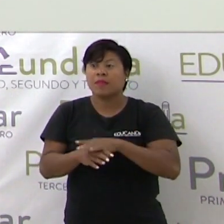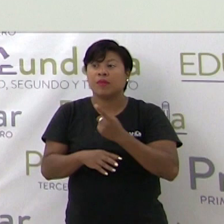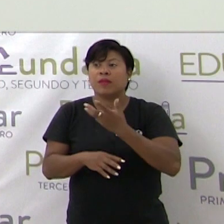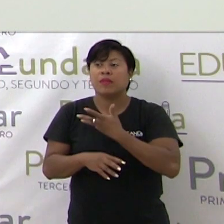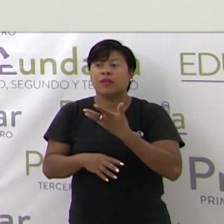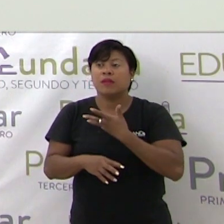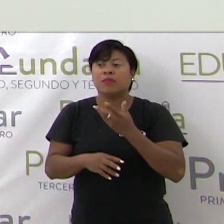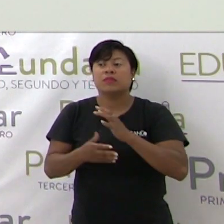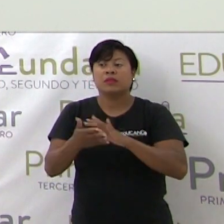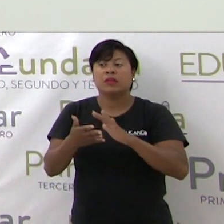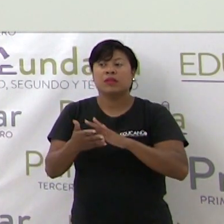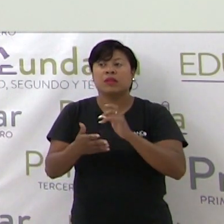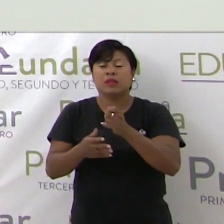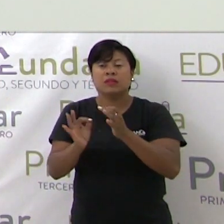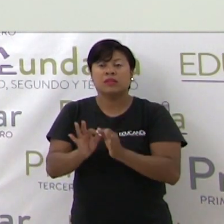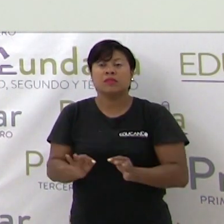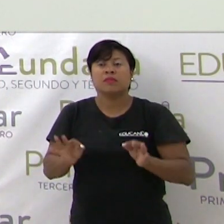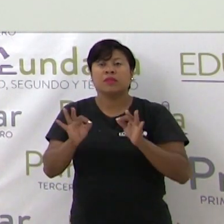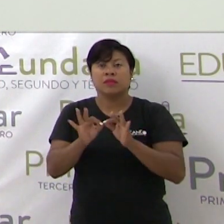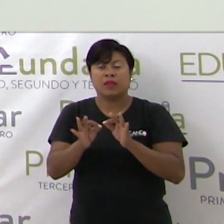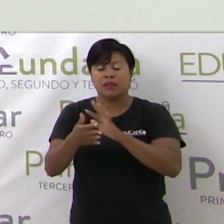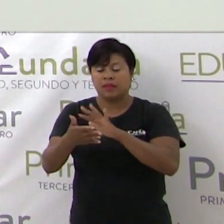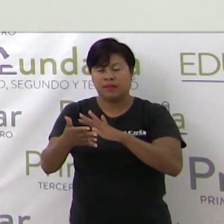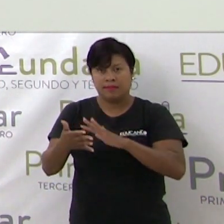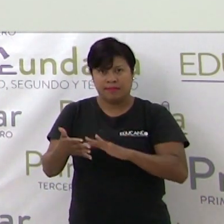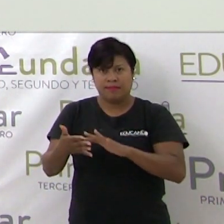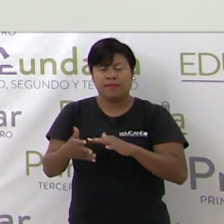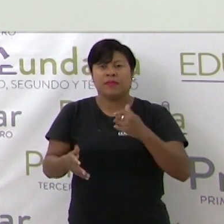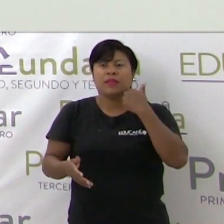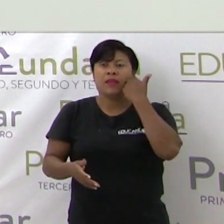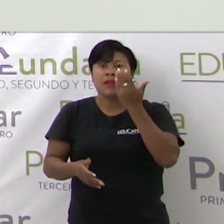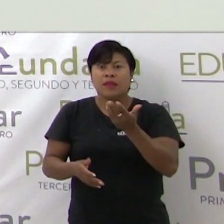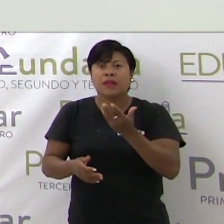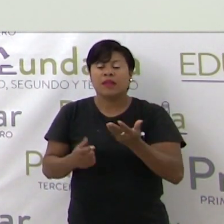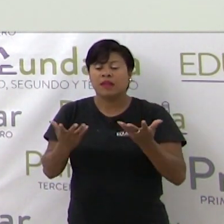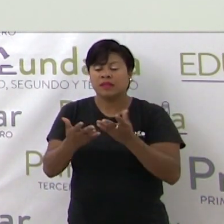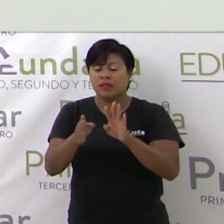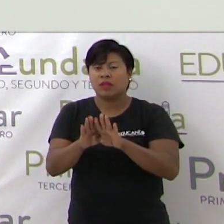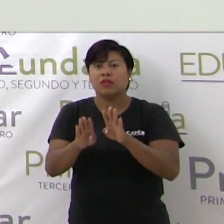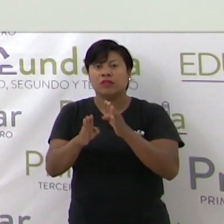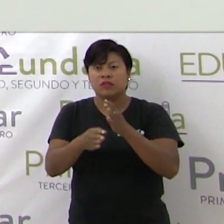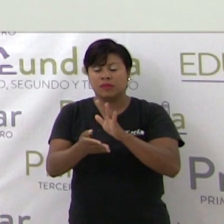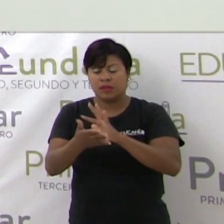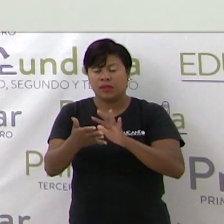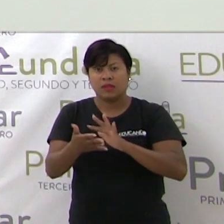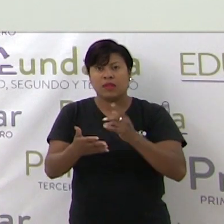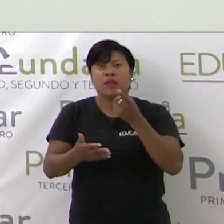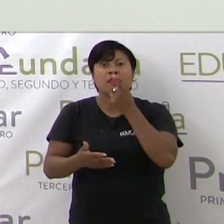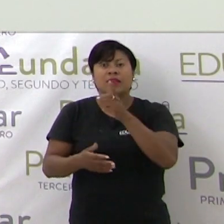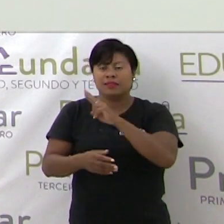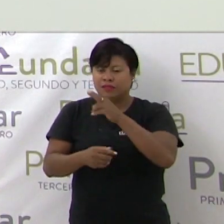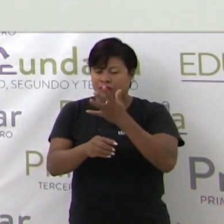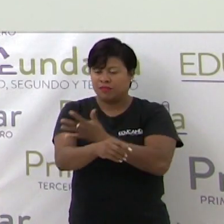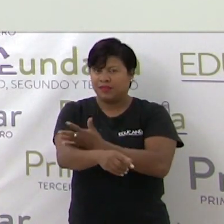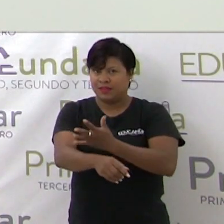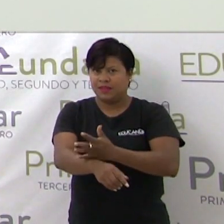que leer, por qué es importante leer, ¿sí? ¿Qué les ha dejado la lectura? Entonces, veamos qué nos dicen sus compañeros.